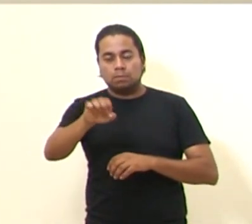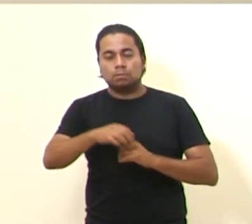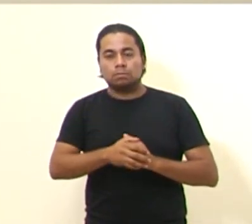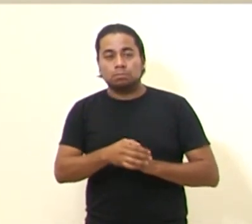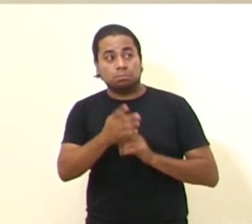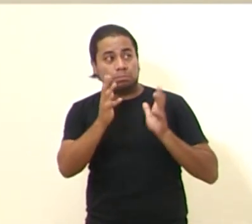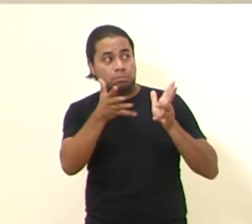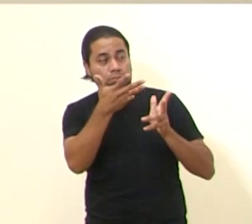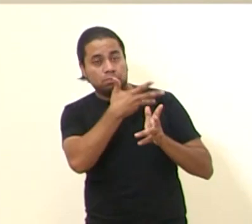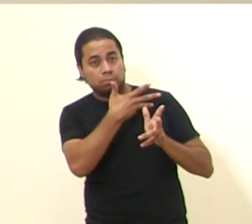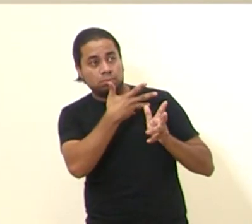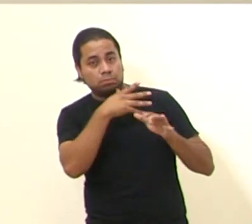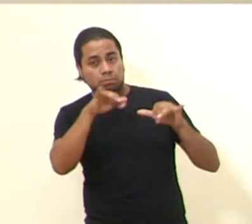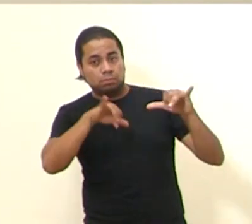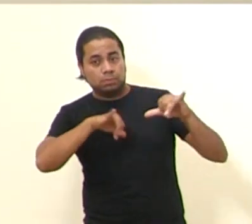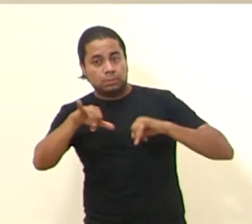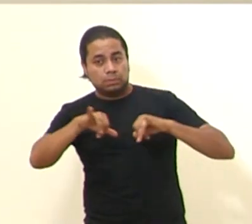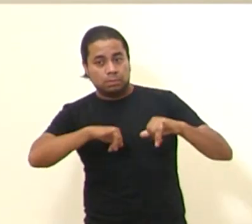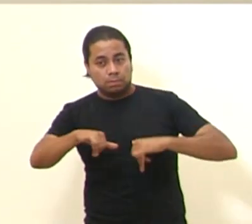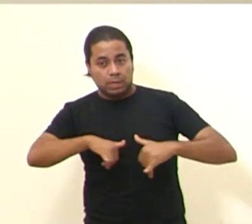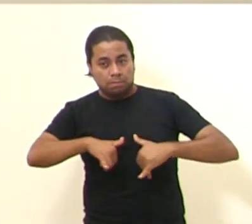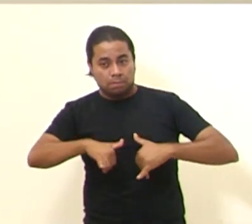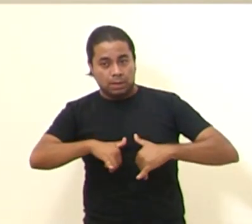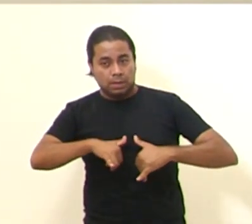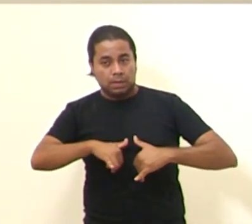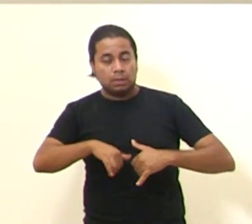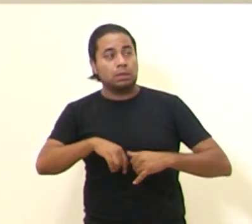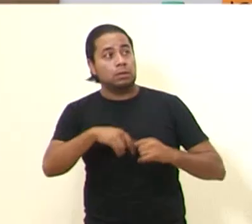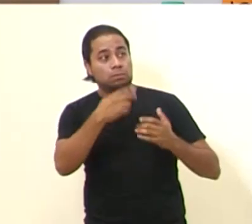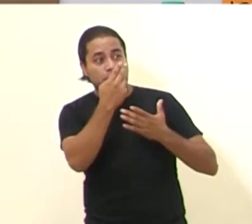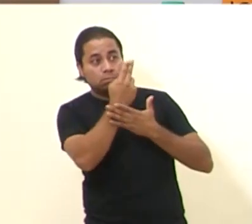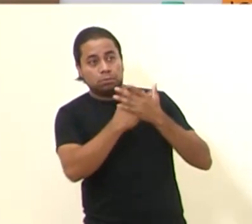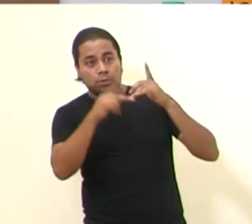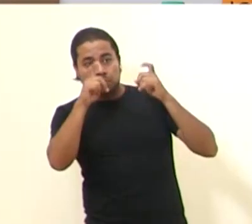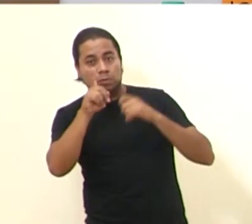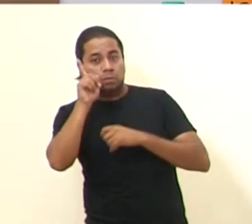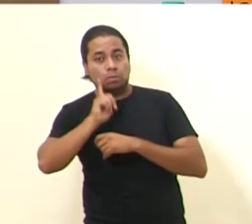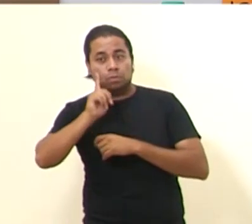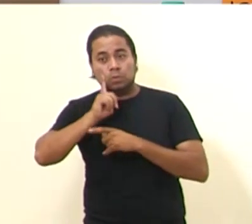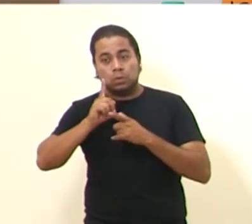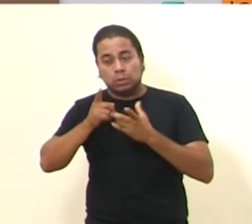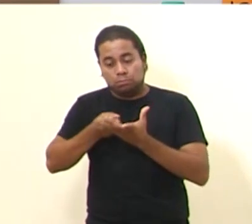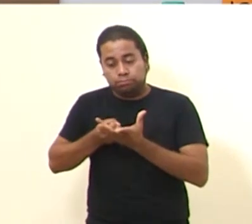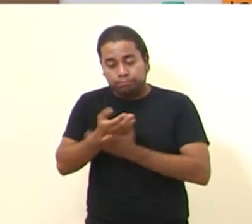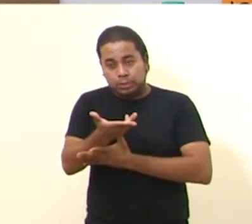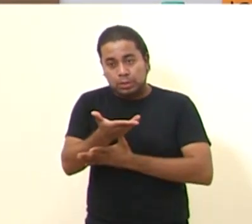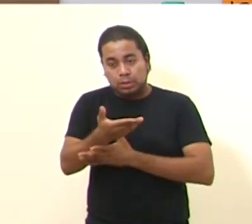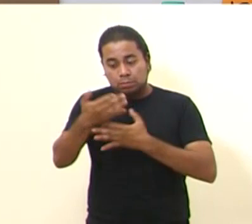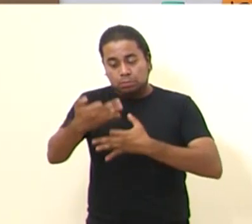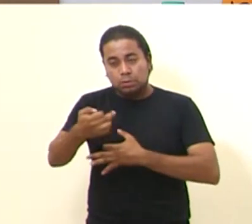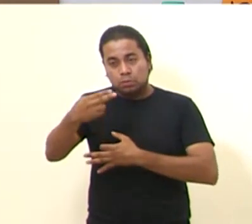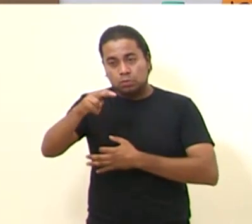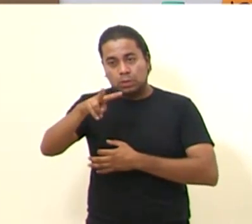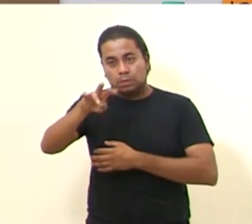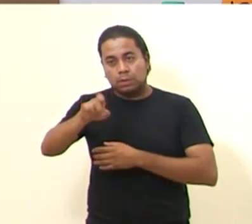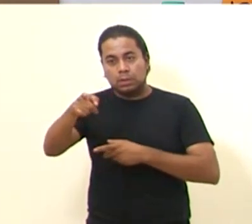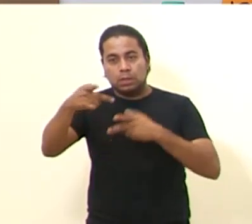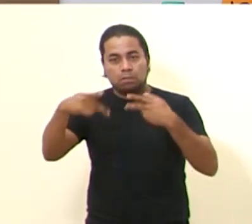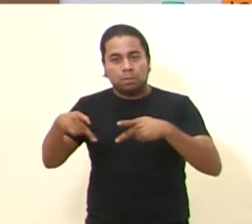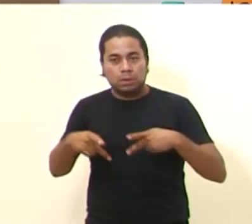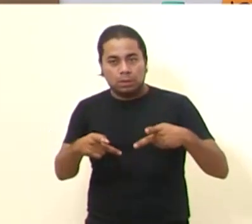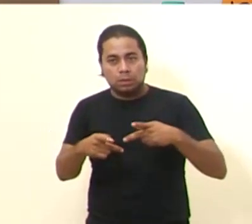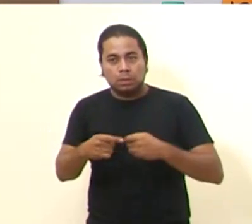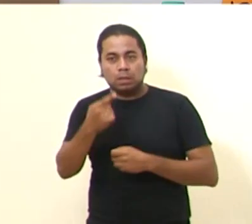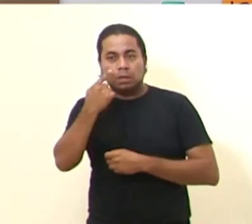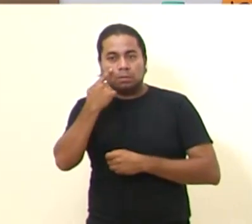Ya está. Tiene su mapa, tiene la imagen de una mujer Guabe que se dedica al comercio. Voy